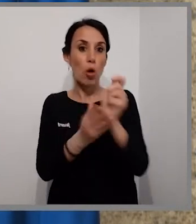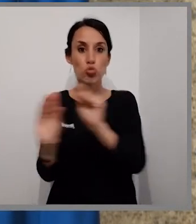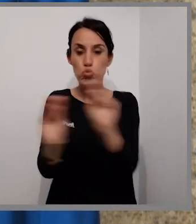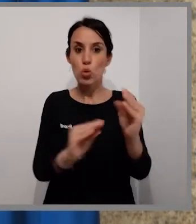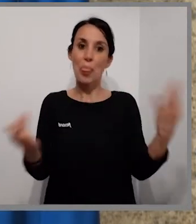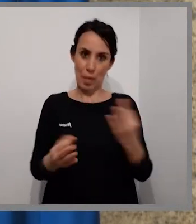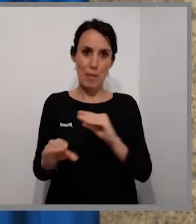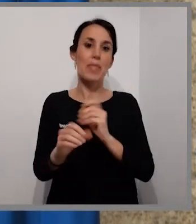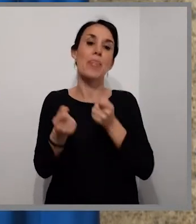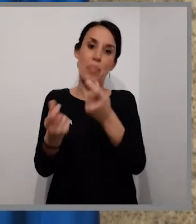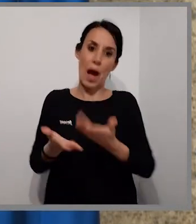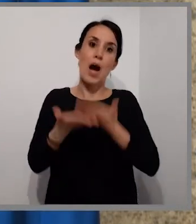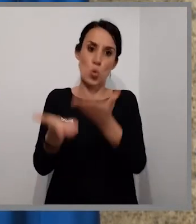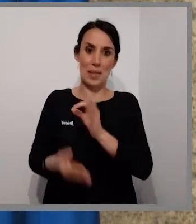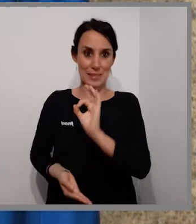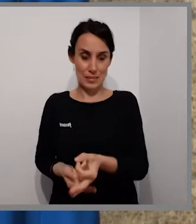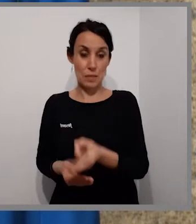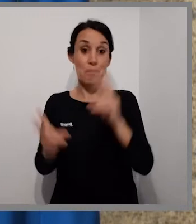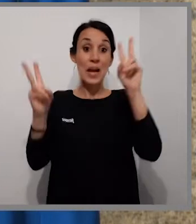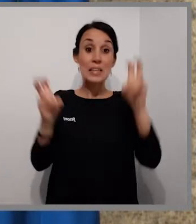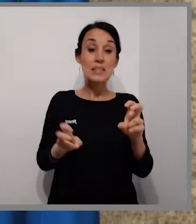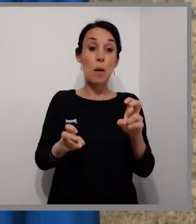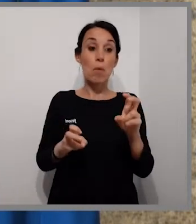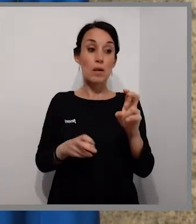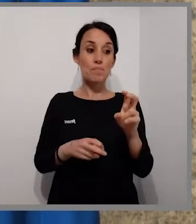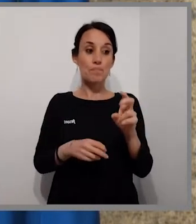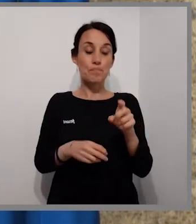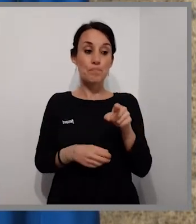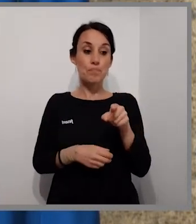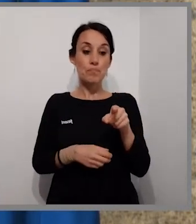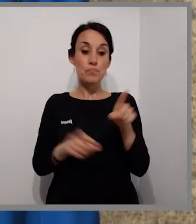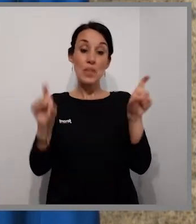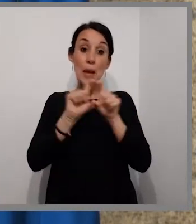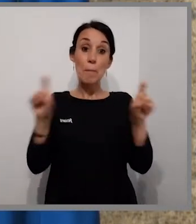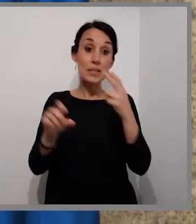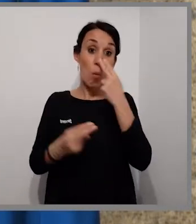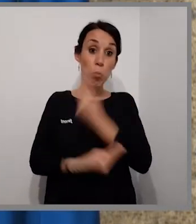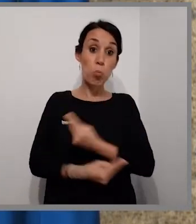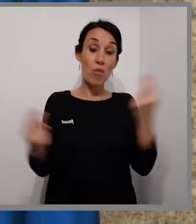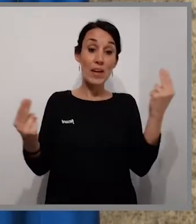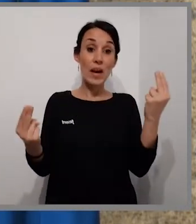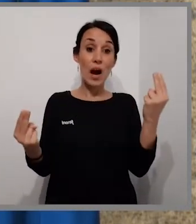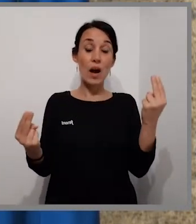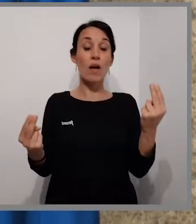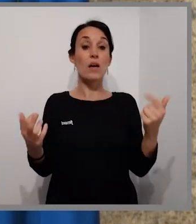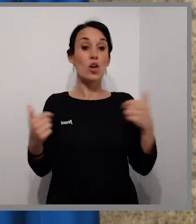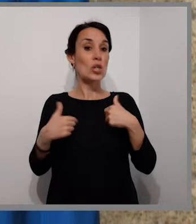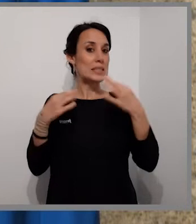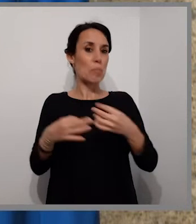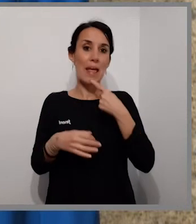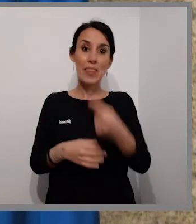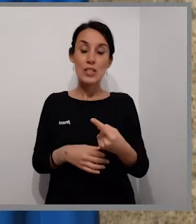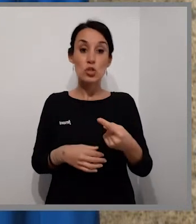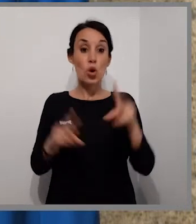pagos que tienen que hacer. Y en relación a las empresas públicas, yo lo que siempre